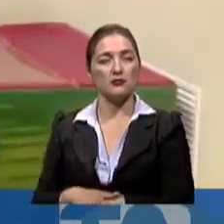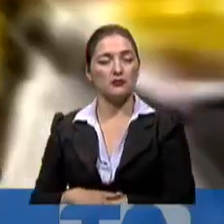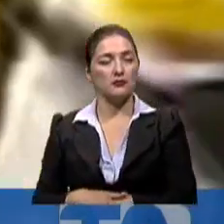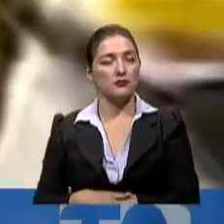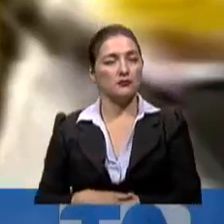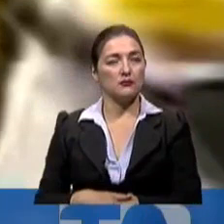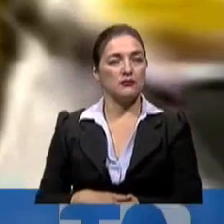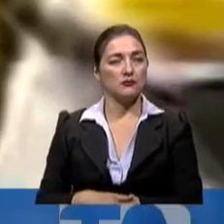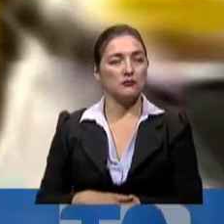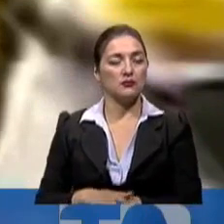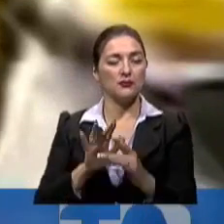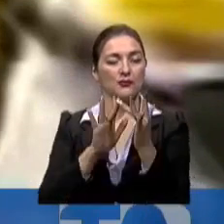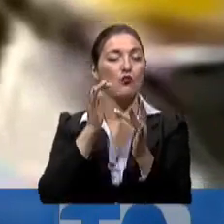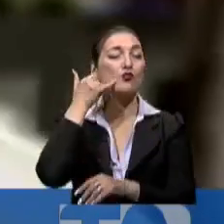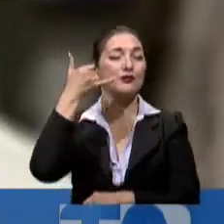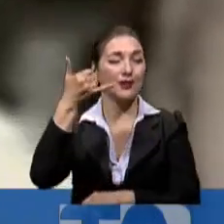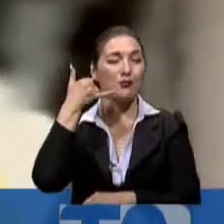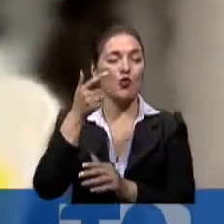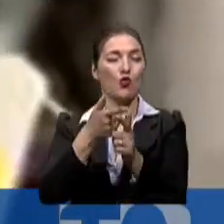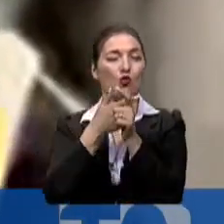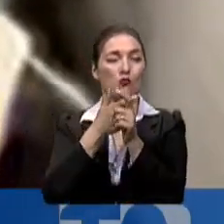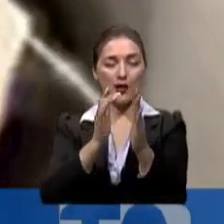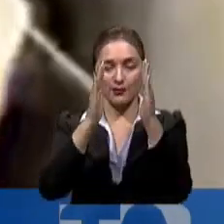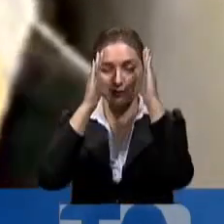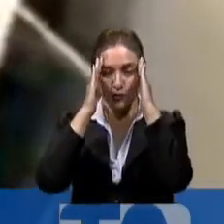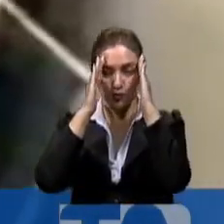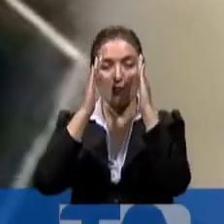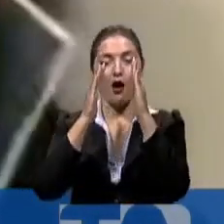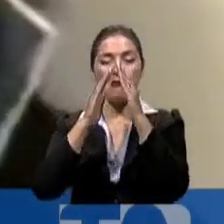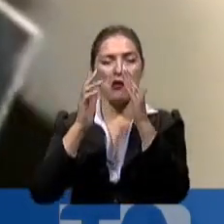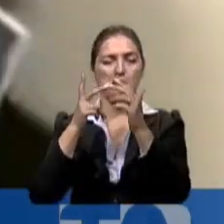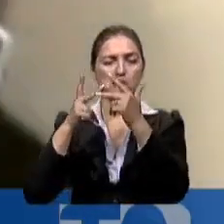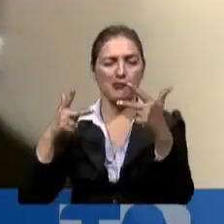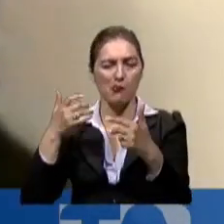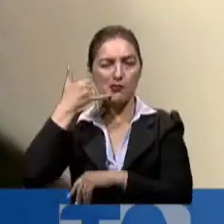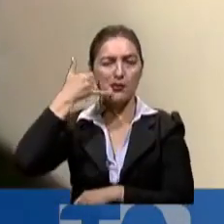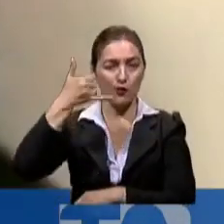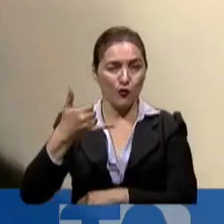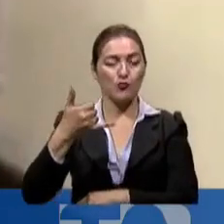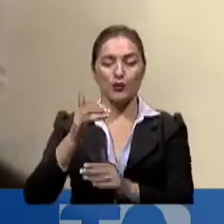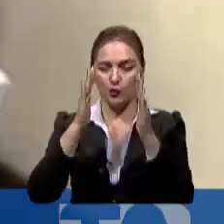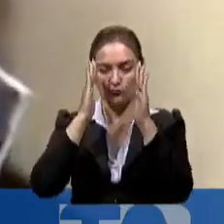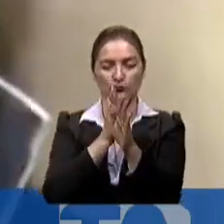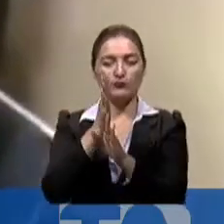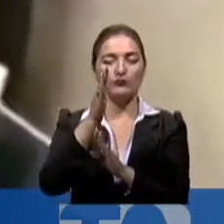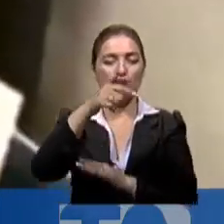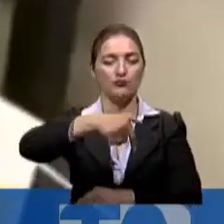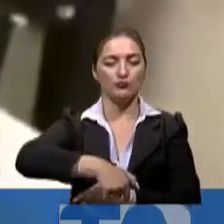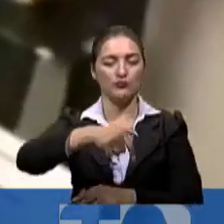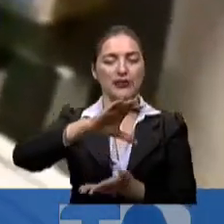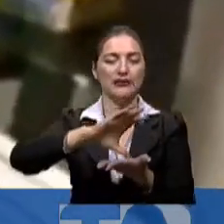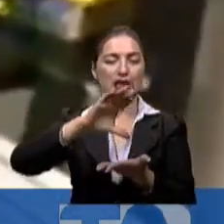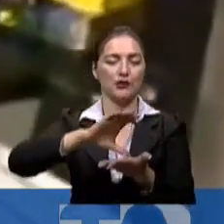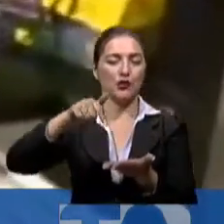digo acado las líneas de urgencia también la línea de atención telemática y la atención especializada tanto aquí en la unidad